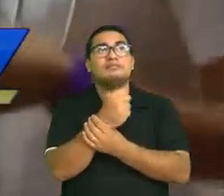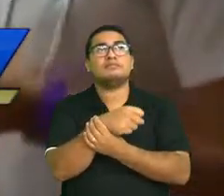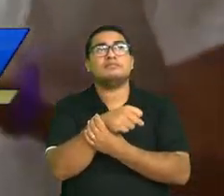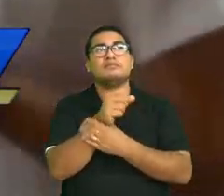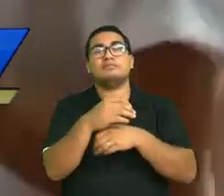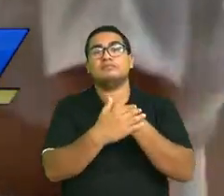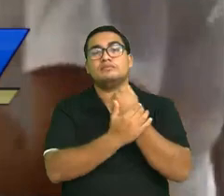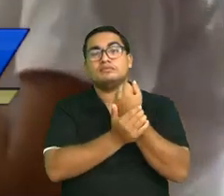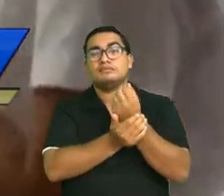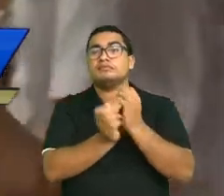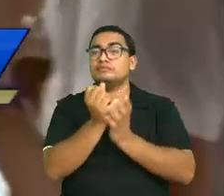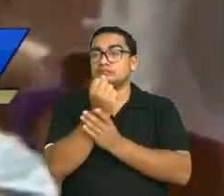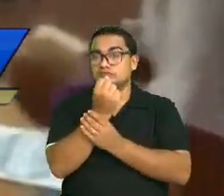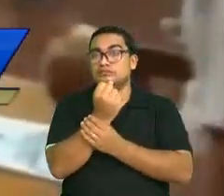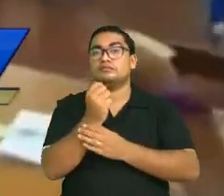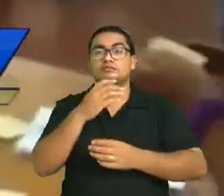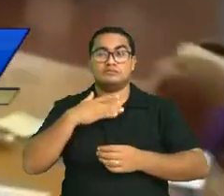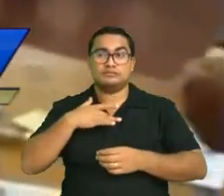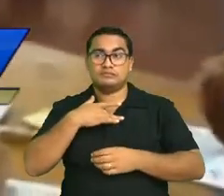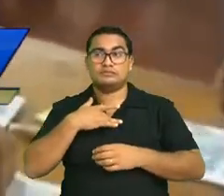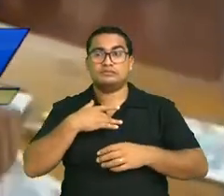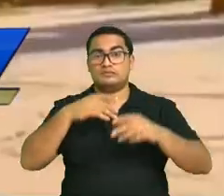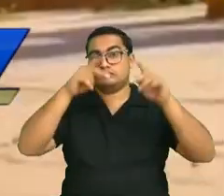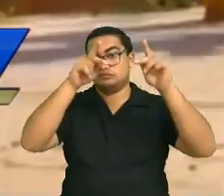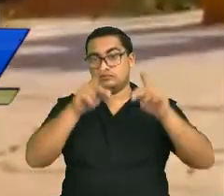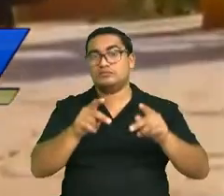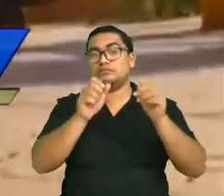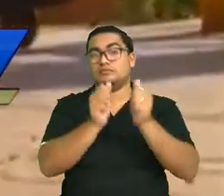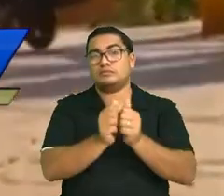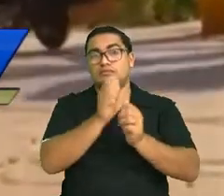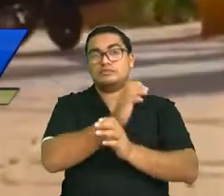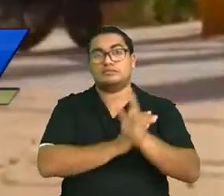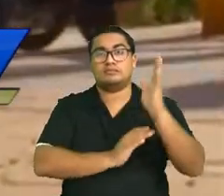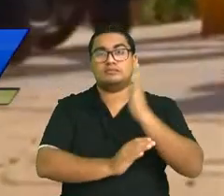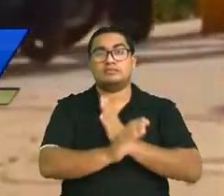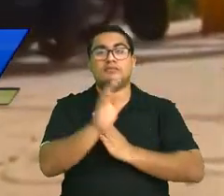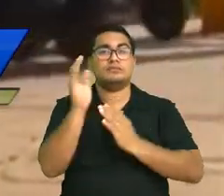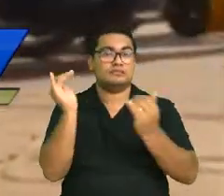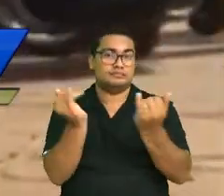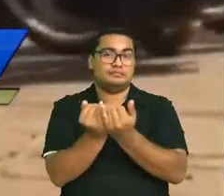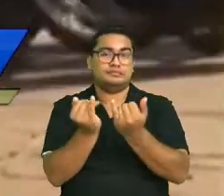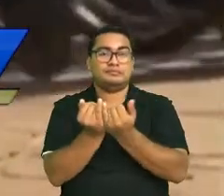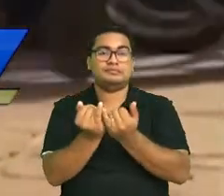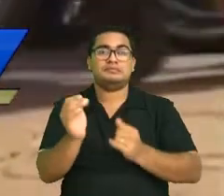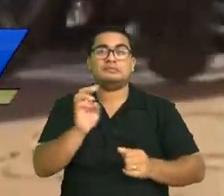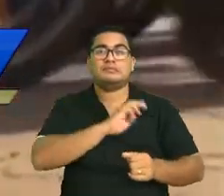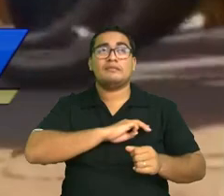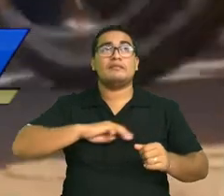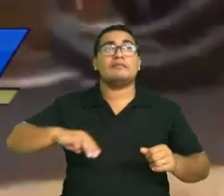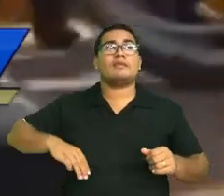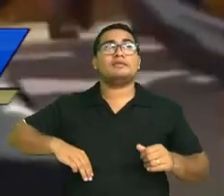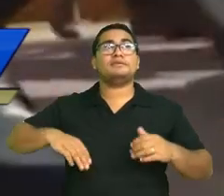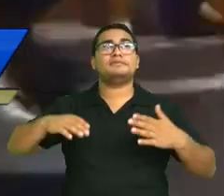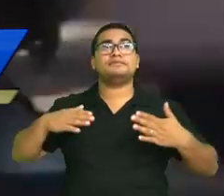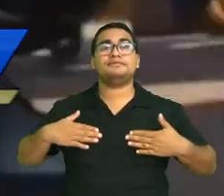pueda necesitar la persona. Y además de eso, el ministerio